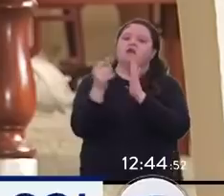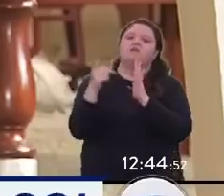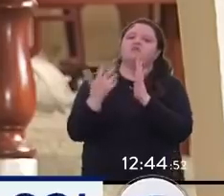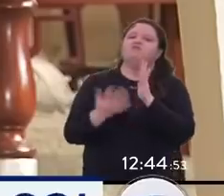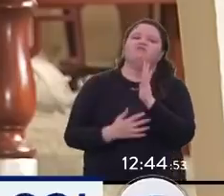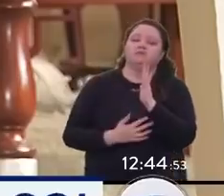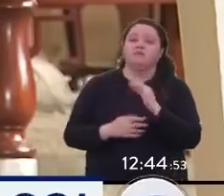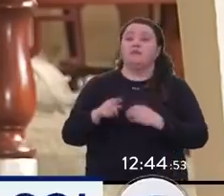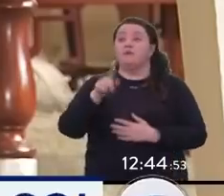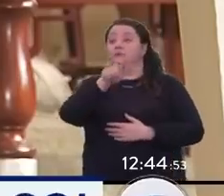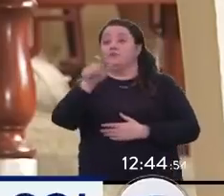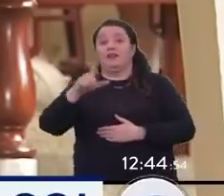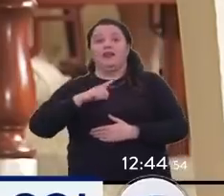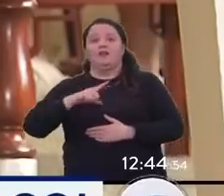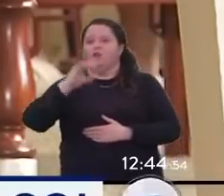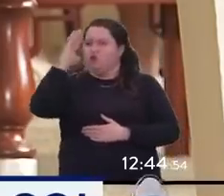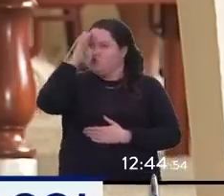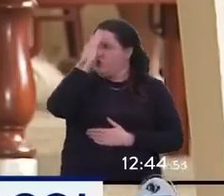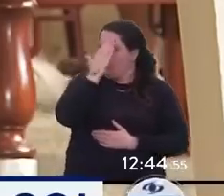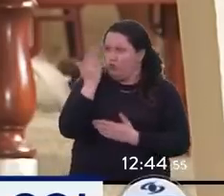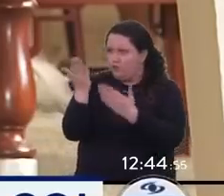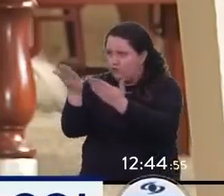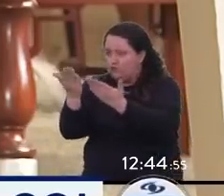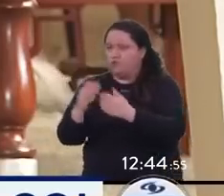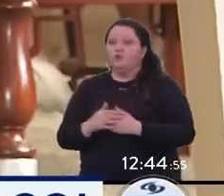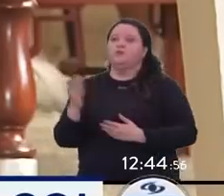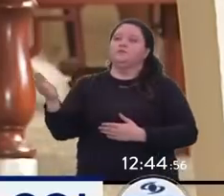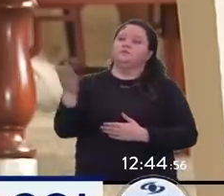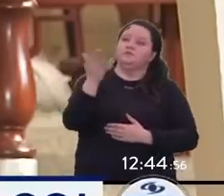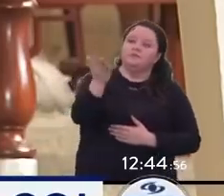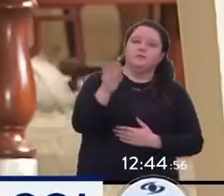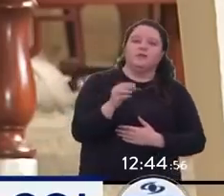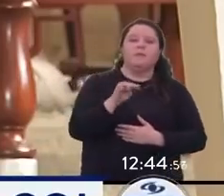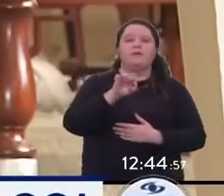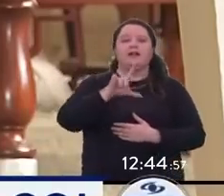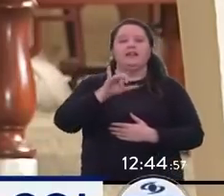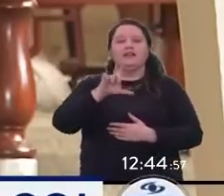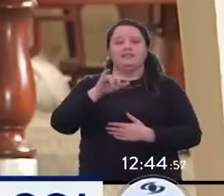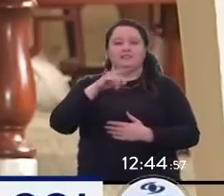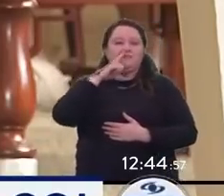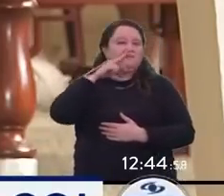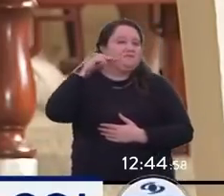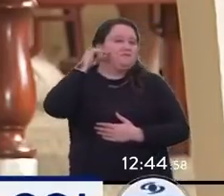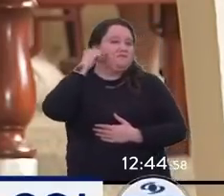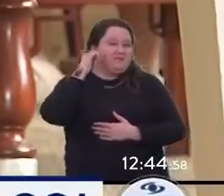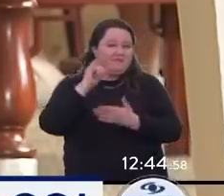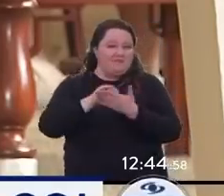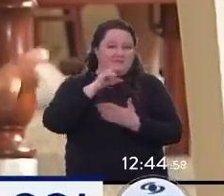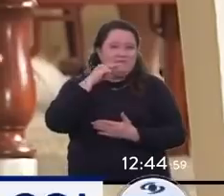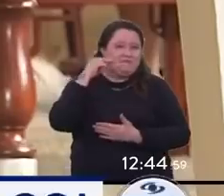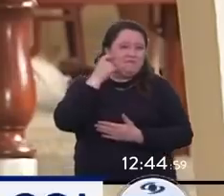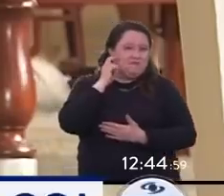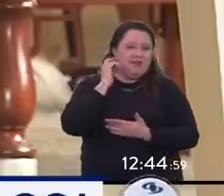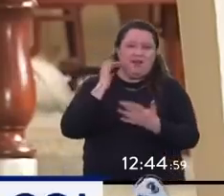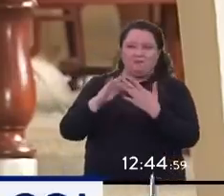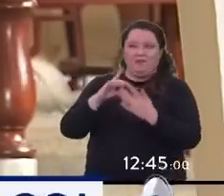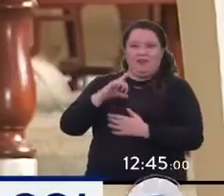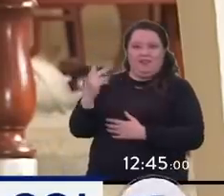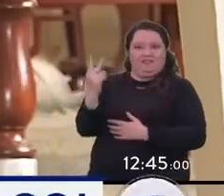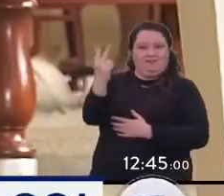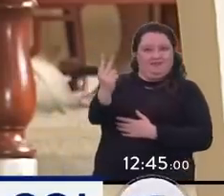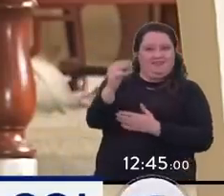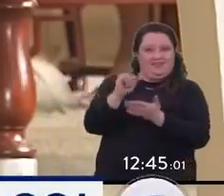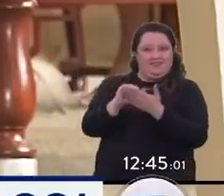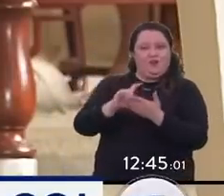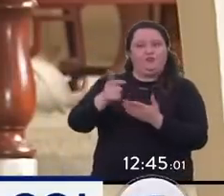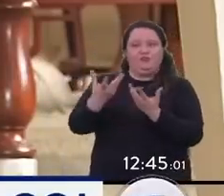tanto a los líderes Rodolfo Hernández como Marilyn Castillo, que fueron los líderes pues,